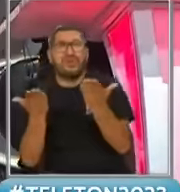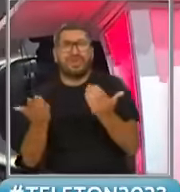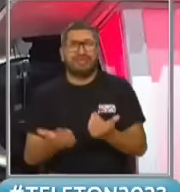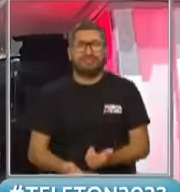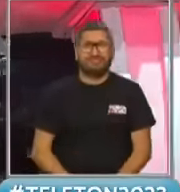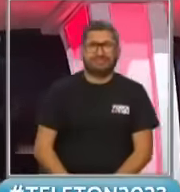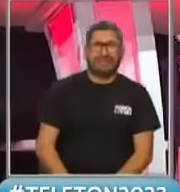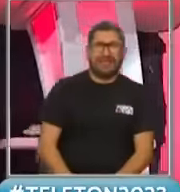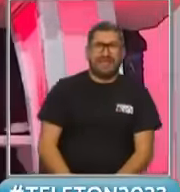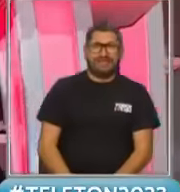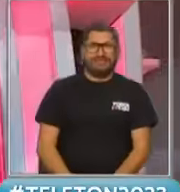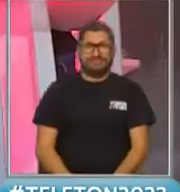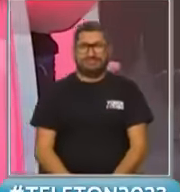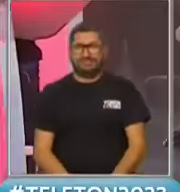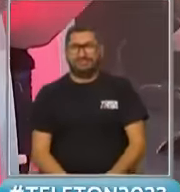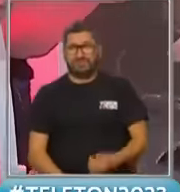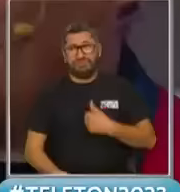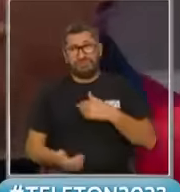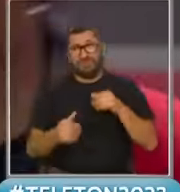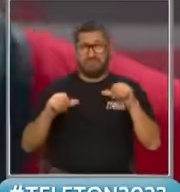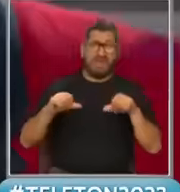amor. Yo más.